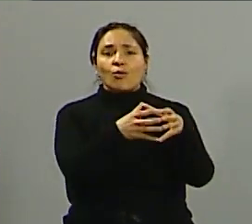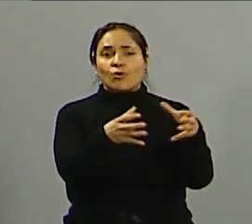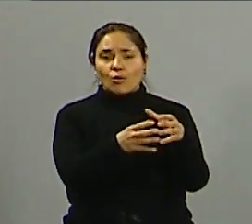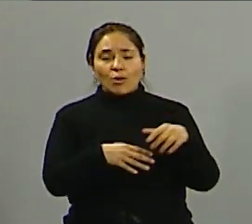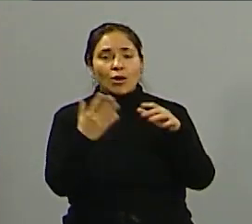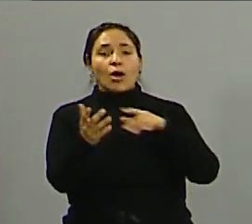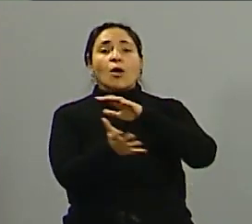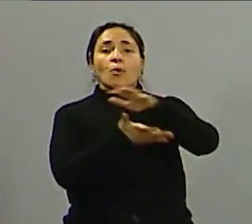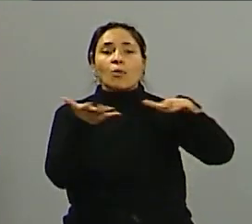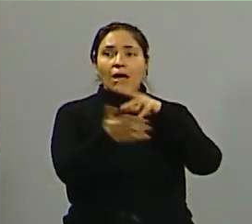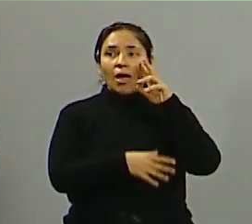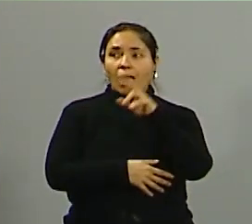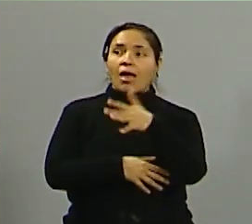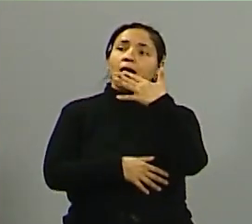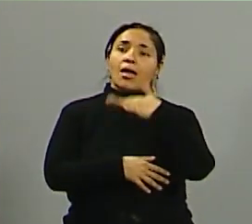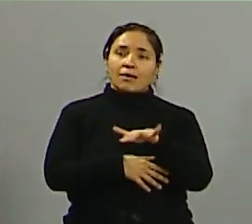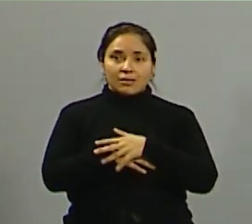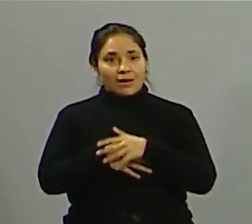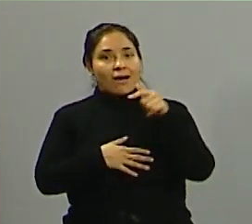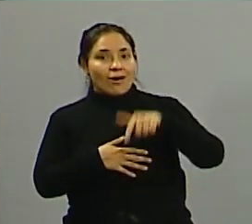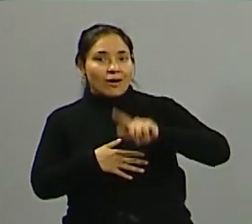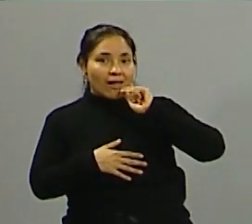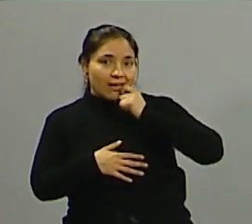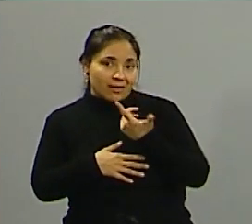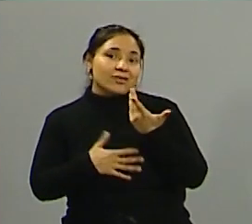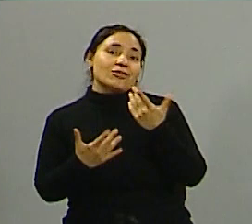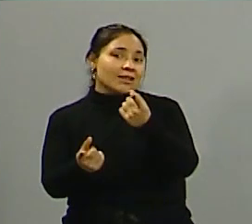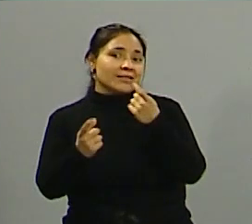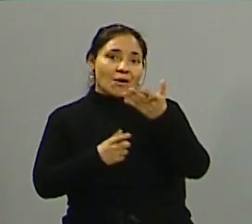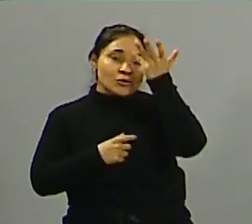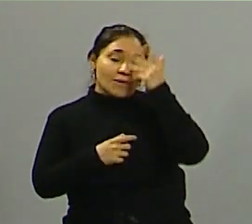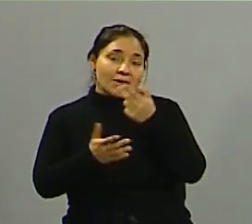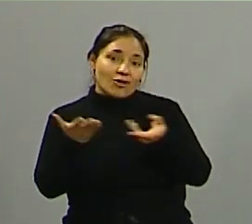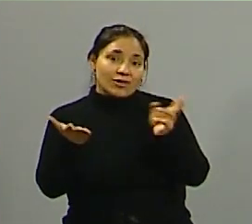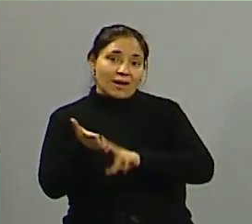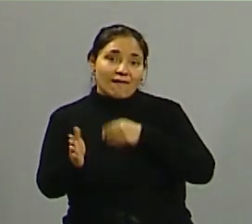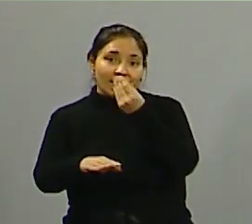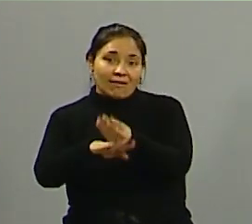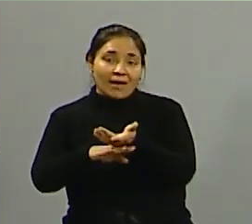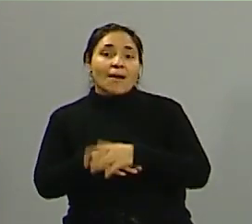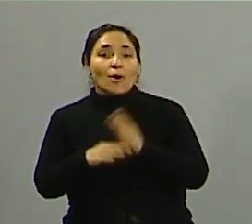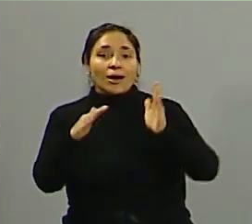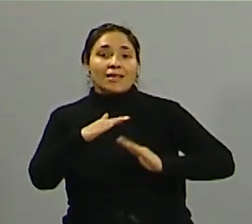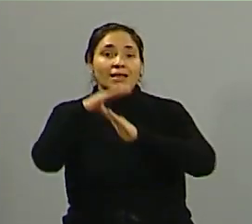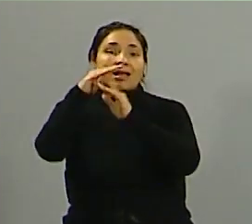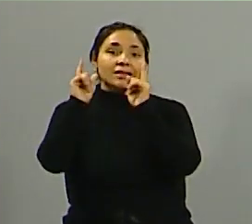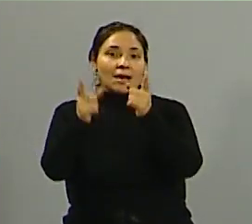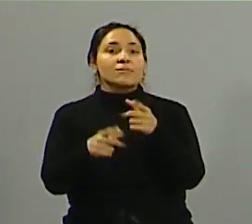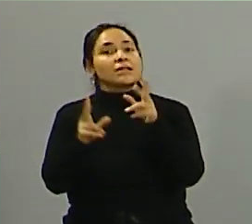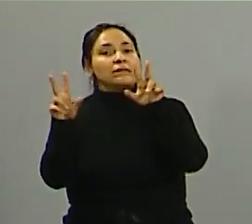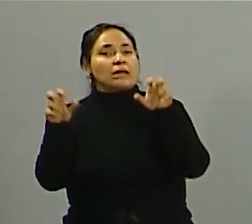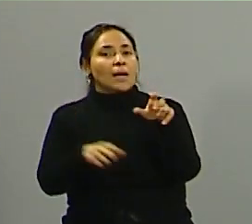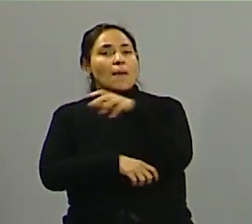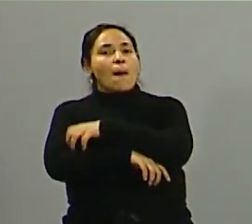población, ¿no? Nos vendría bien un San Martín en esta época. Parece? ¿No? ¿Qué te parece? Primero por el liderazgo y segundo por esa cuestión de austeridad y